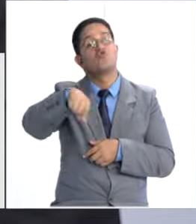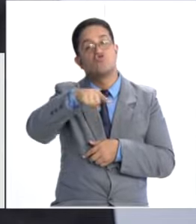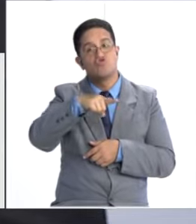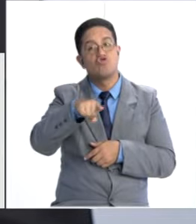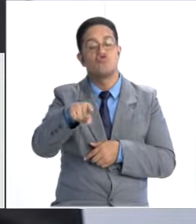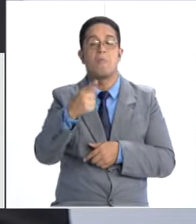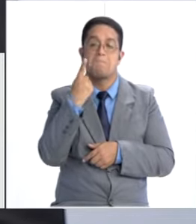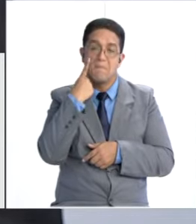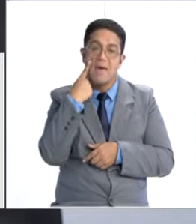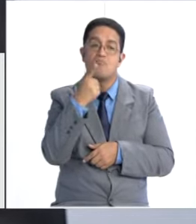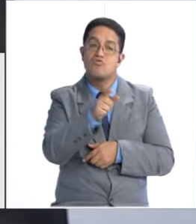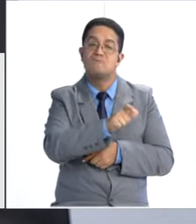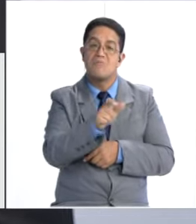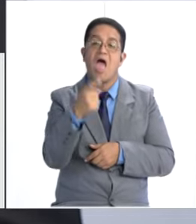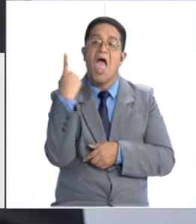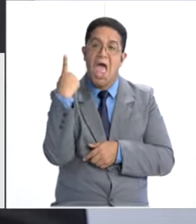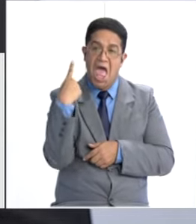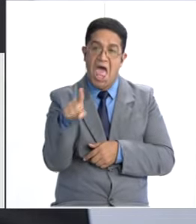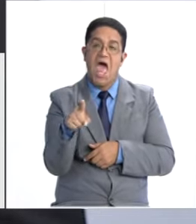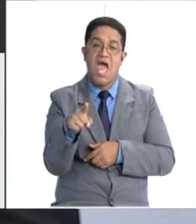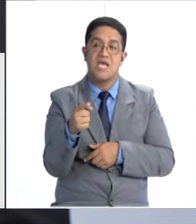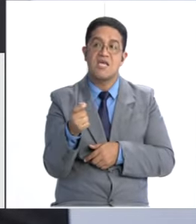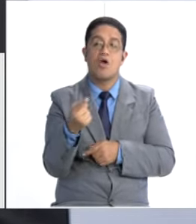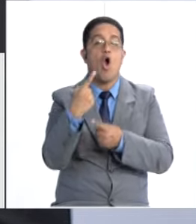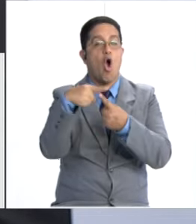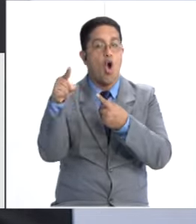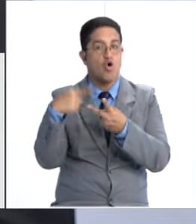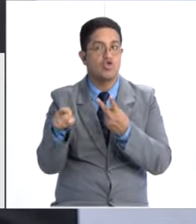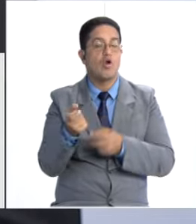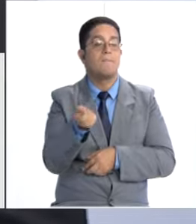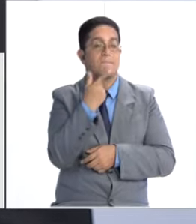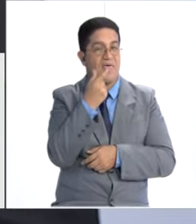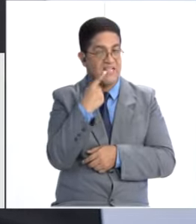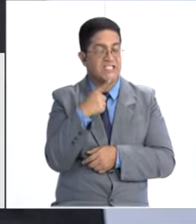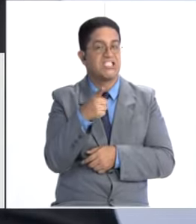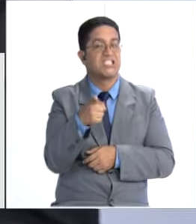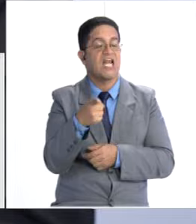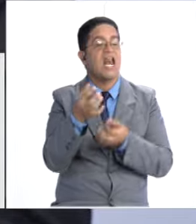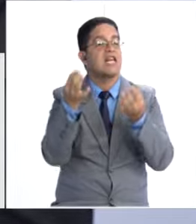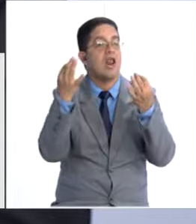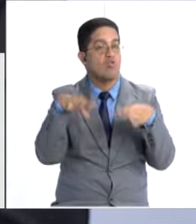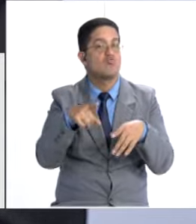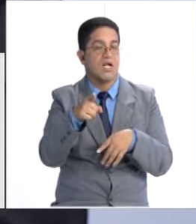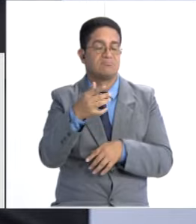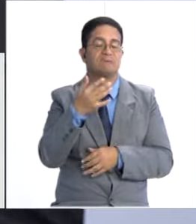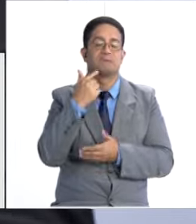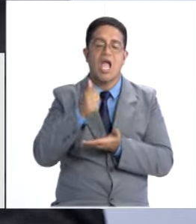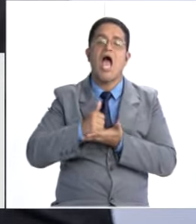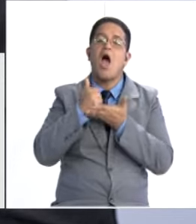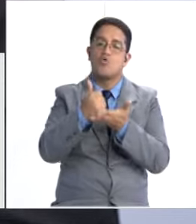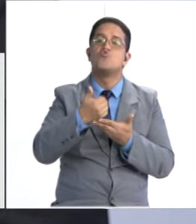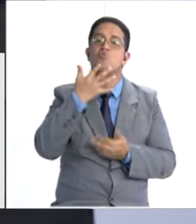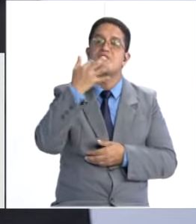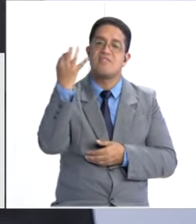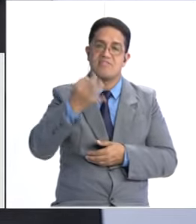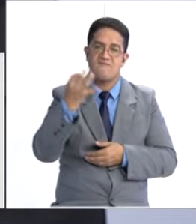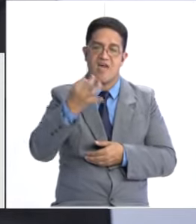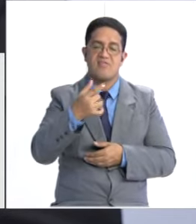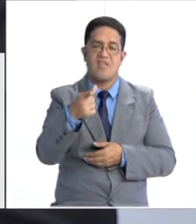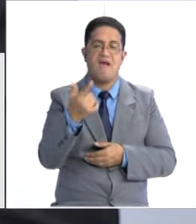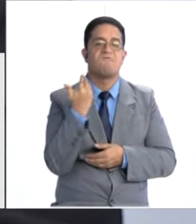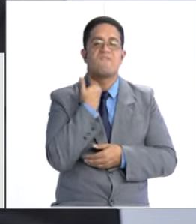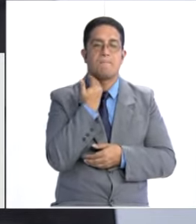medicina natural sí tiene un efecto en el paciente y sí es real la ayuda que tiene en esas